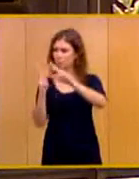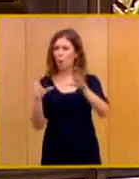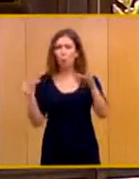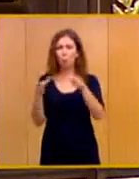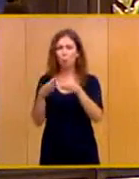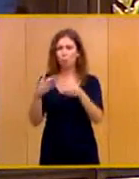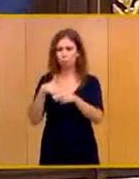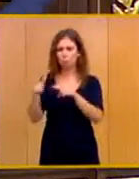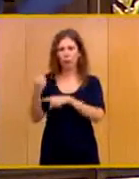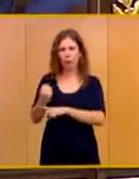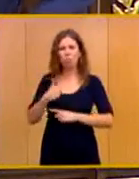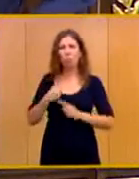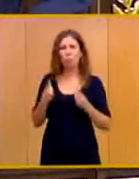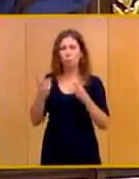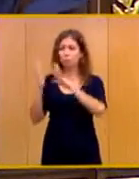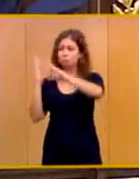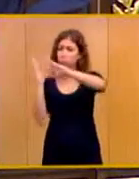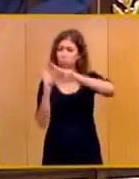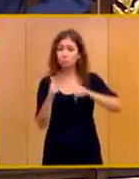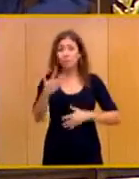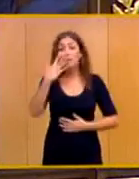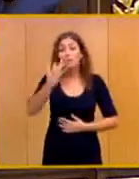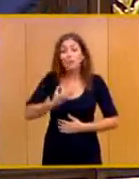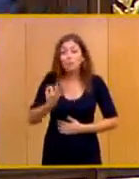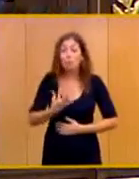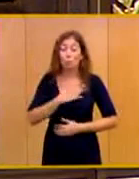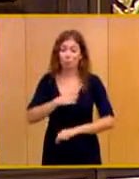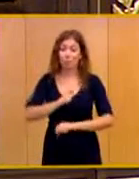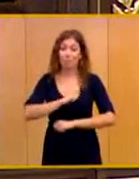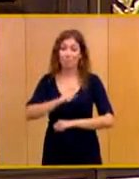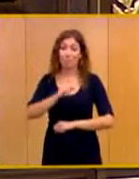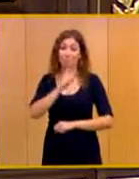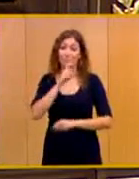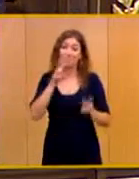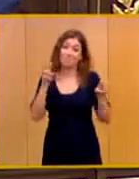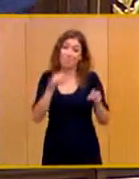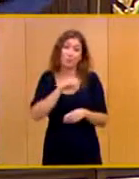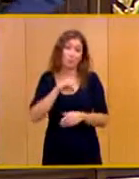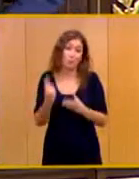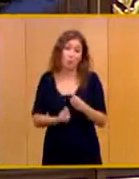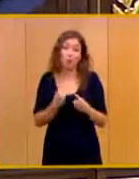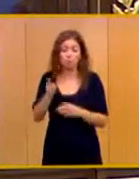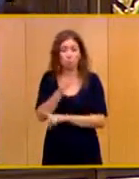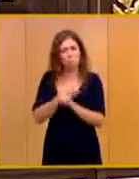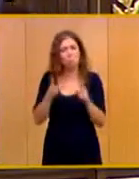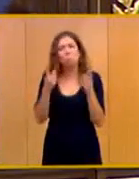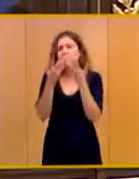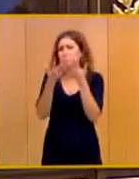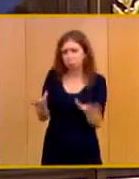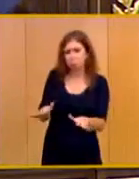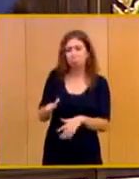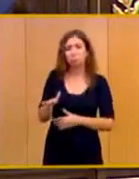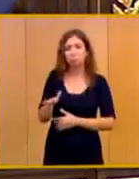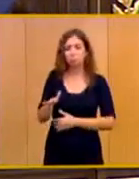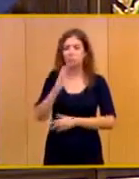eso tiene el riesgo de las dificultades y de la soledad, señor Rajoy. Ese es el problema. Aún así, como tenemos reformas